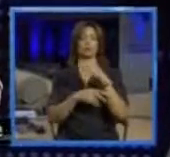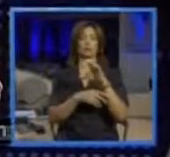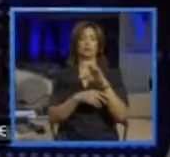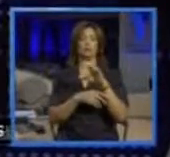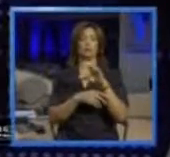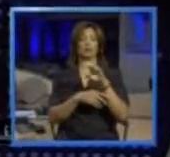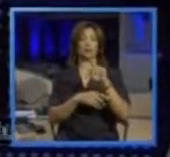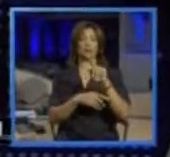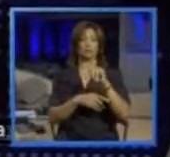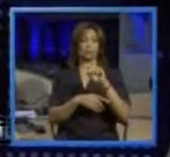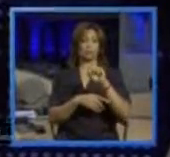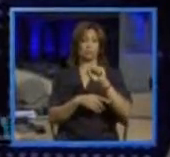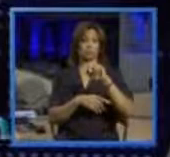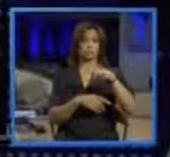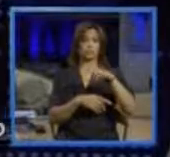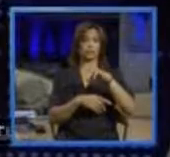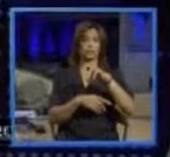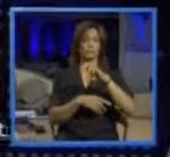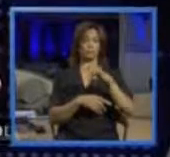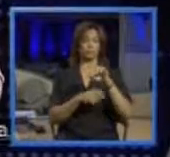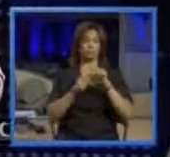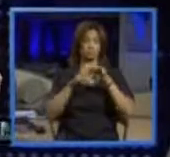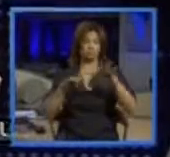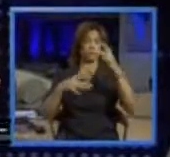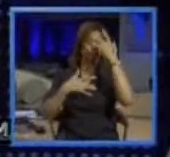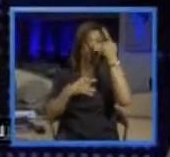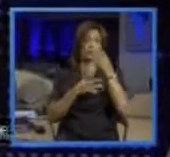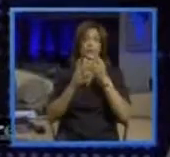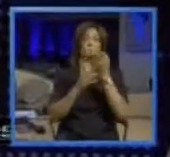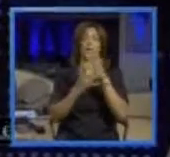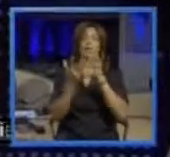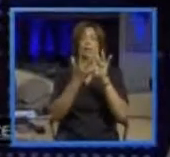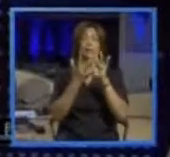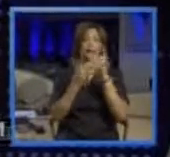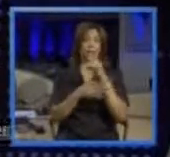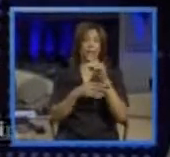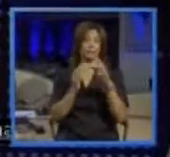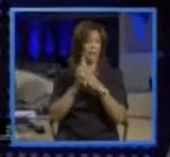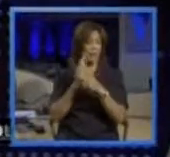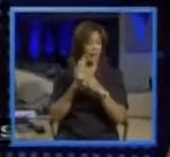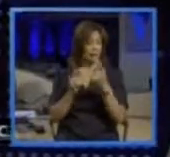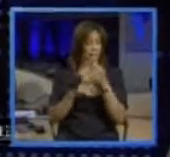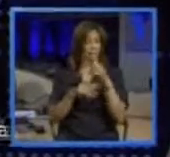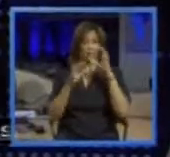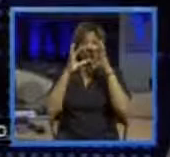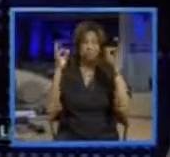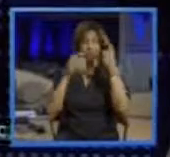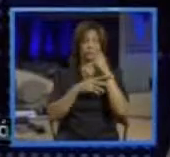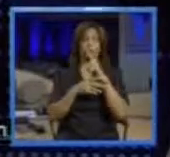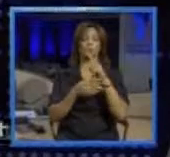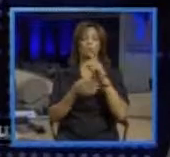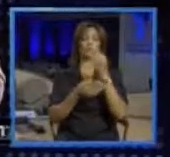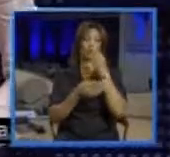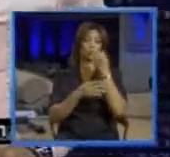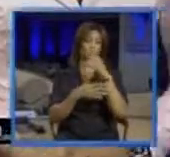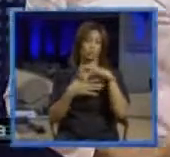toxoplasmosis una enfermedad que se puede transmitir a través del contacto con las heces fecales de los gatos o por el consumo